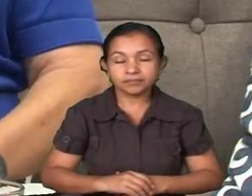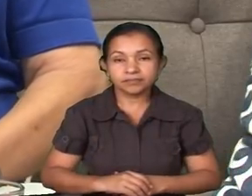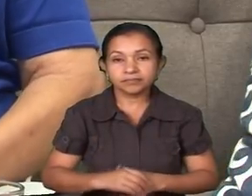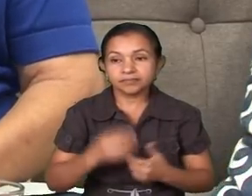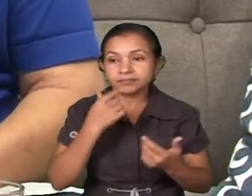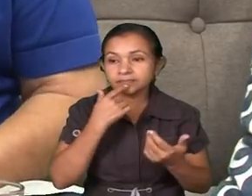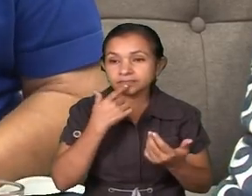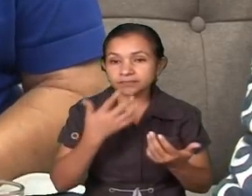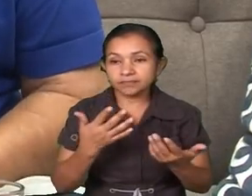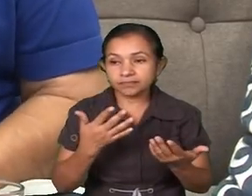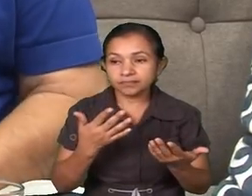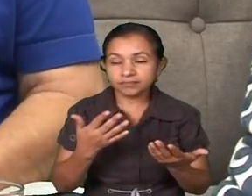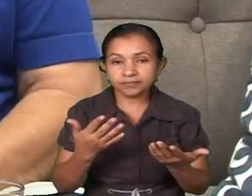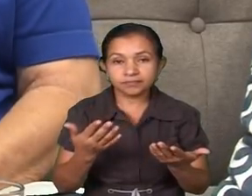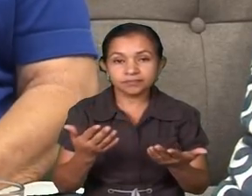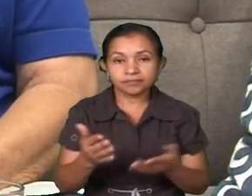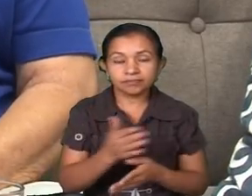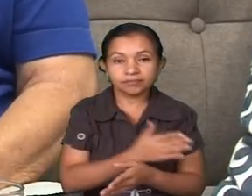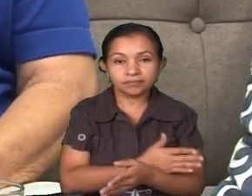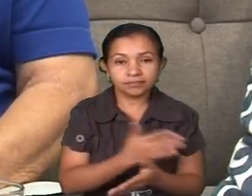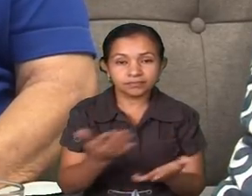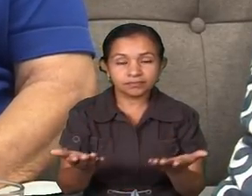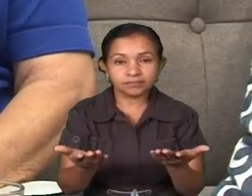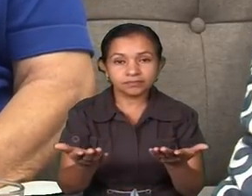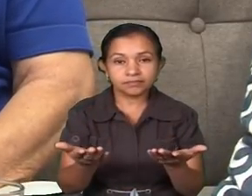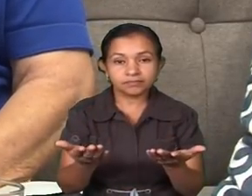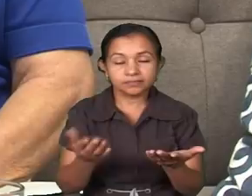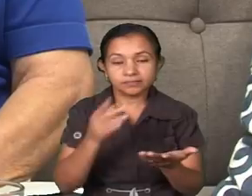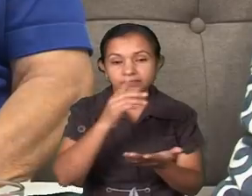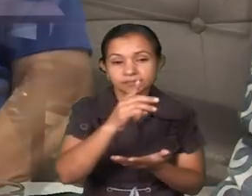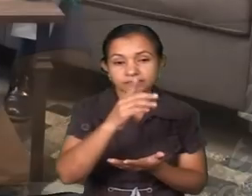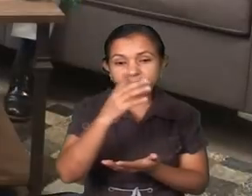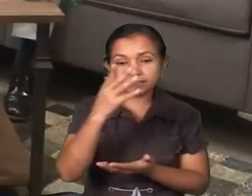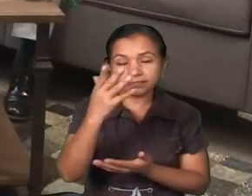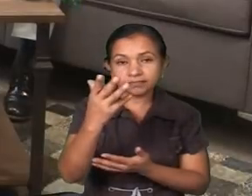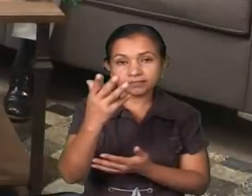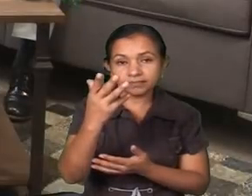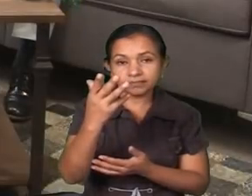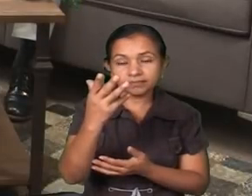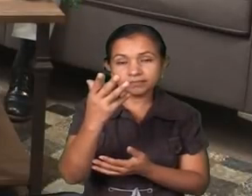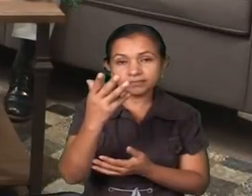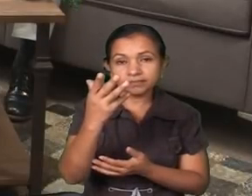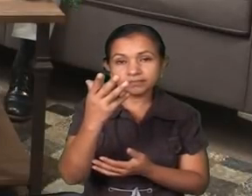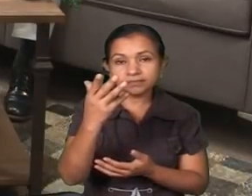Porque te voy a decir... Sí, sí, comandante. Desde el 19, yo digo...